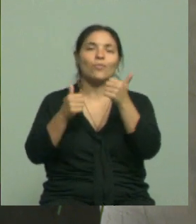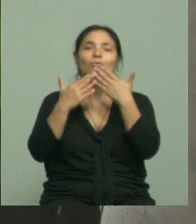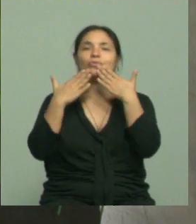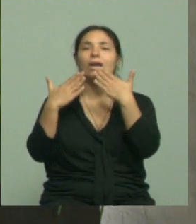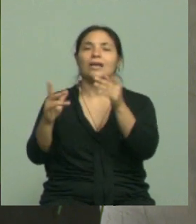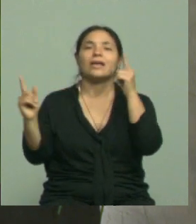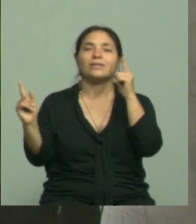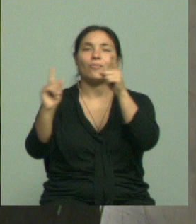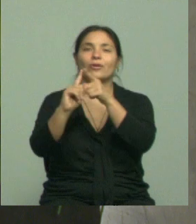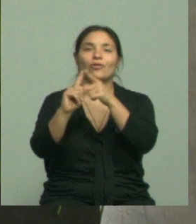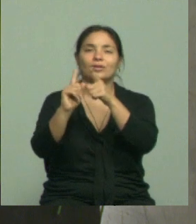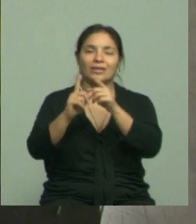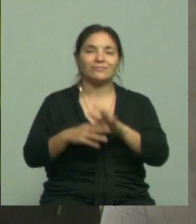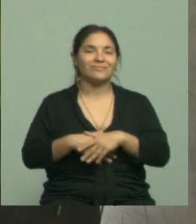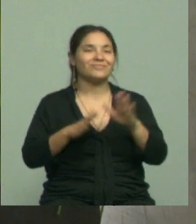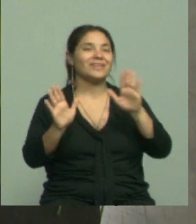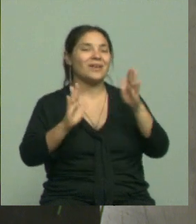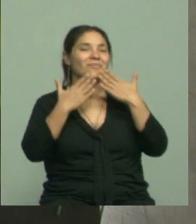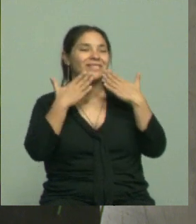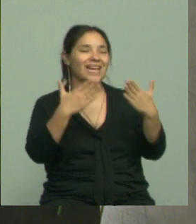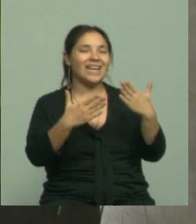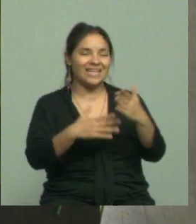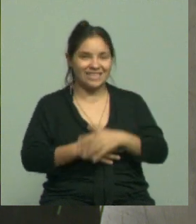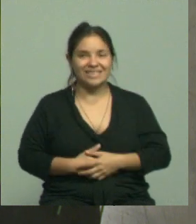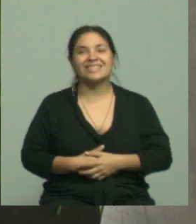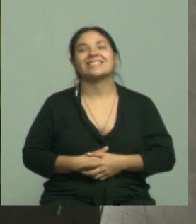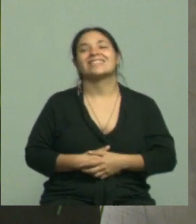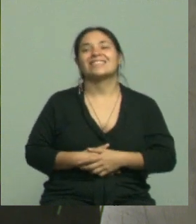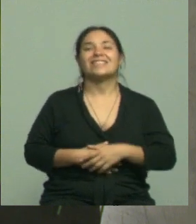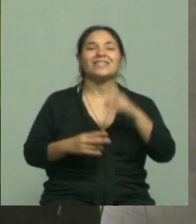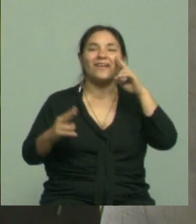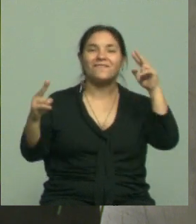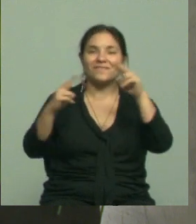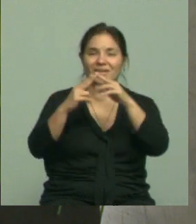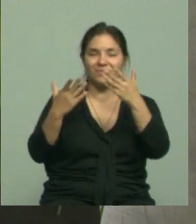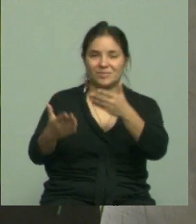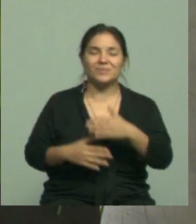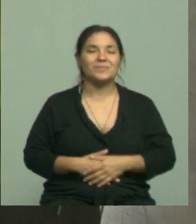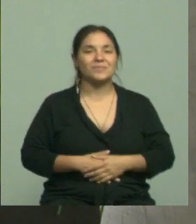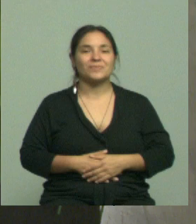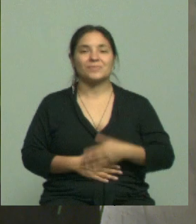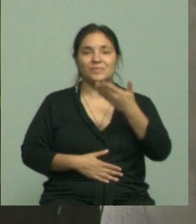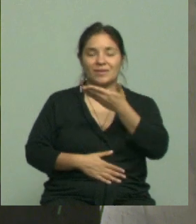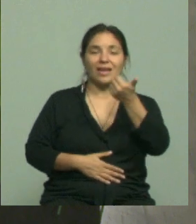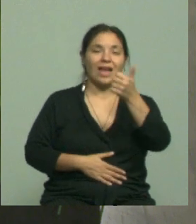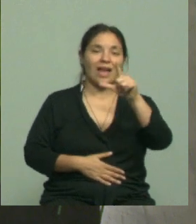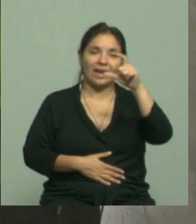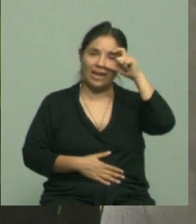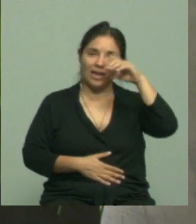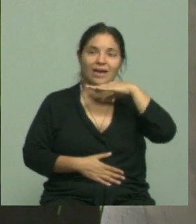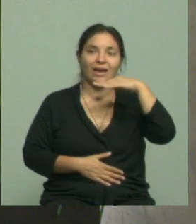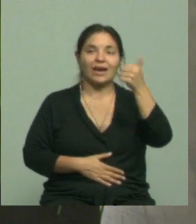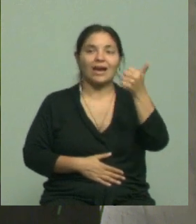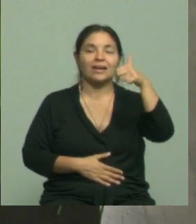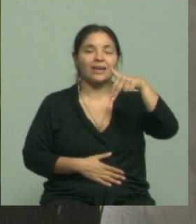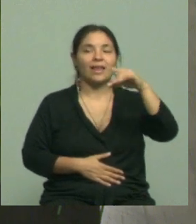ratito, Alejandra. Bueno, claro, un placer. Muchísimas gracias. Será hasta cualquier momento. Vale, Alejandra Pesquín,